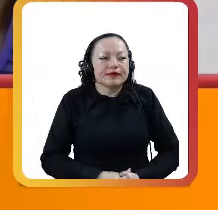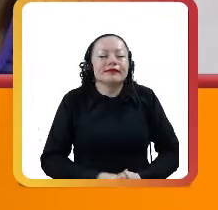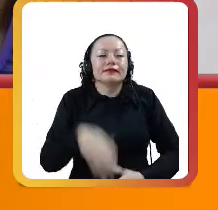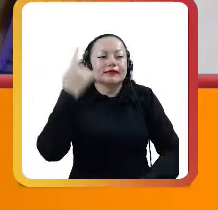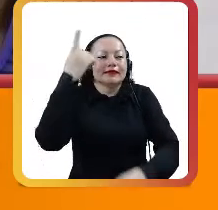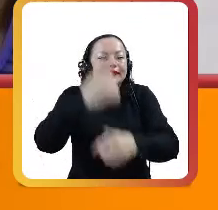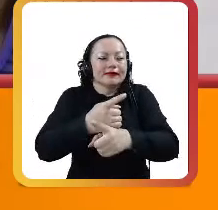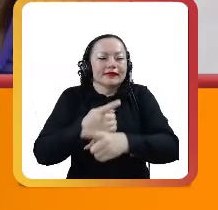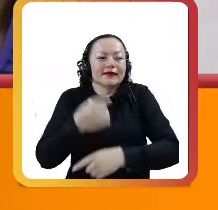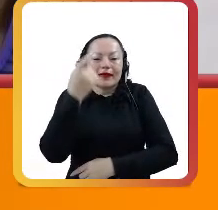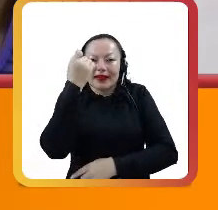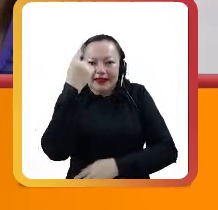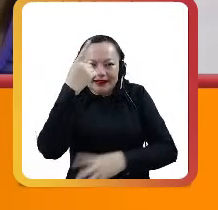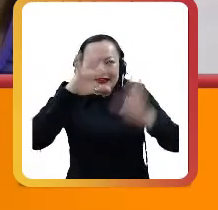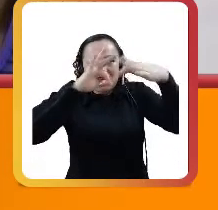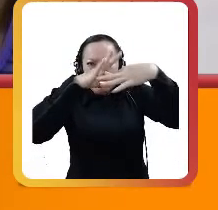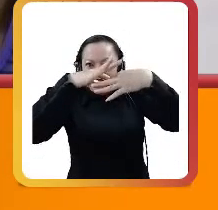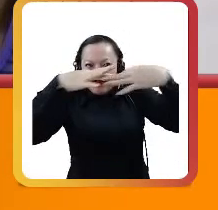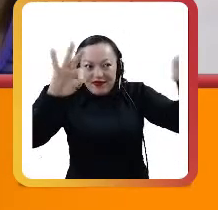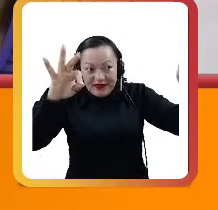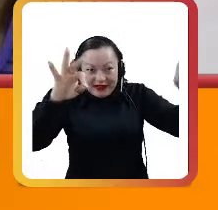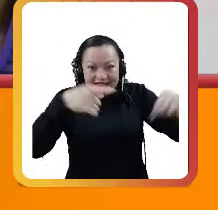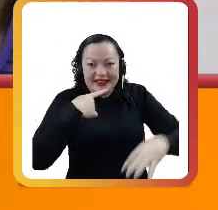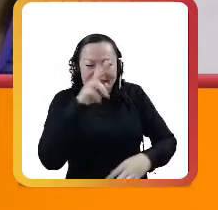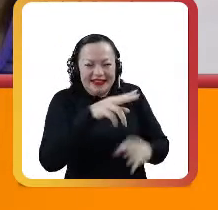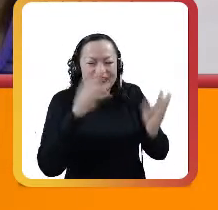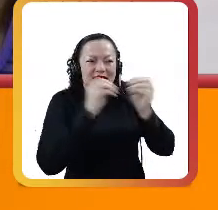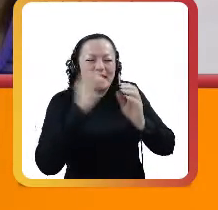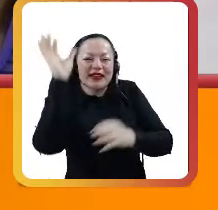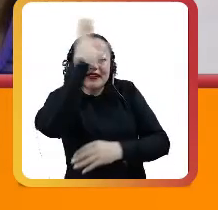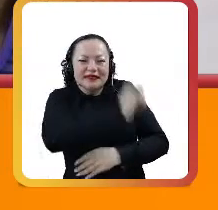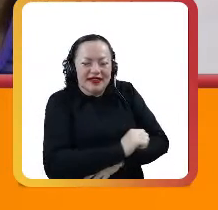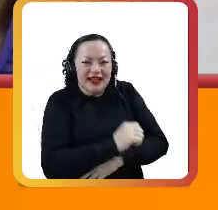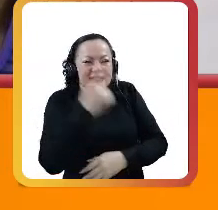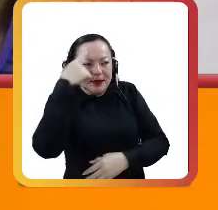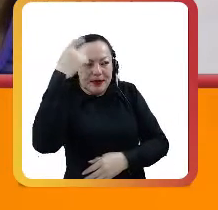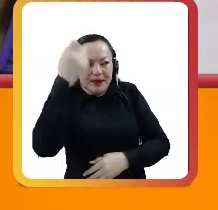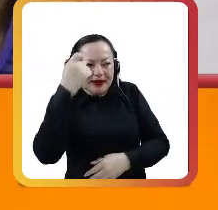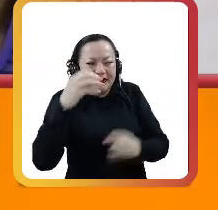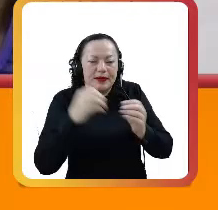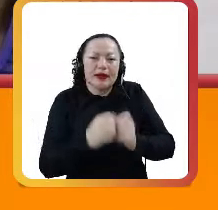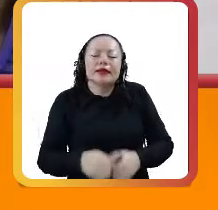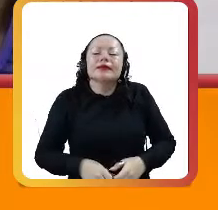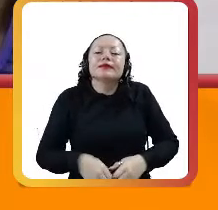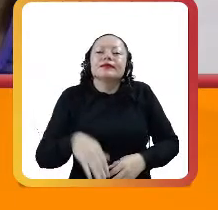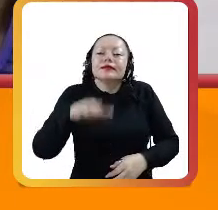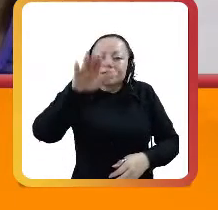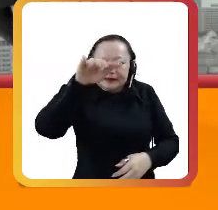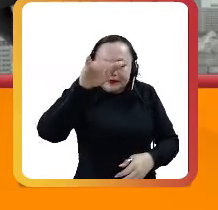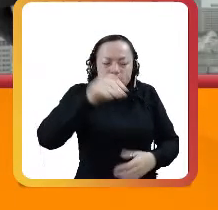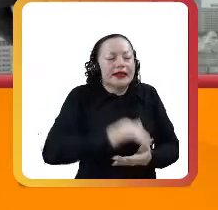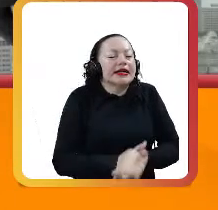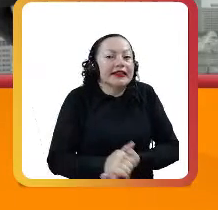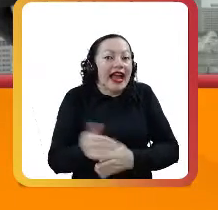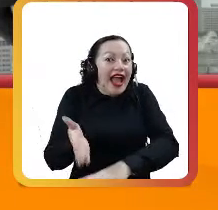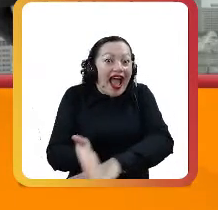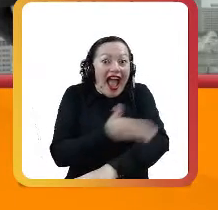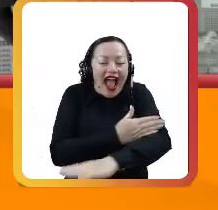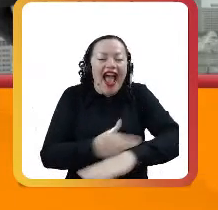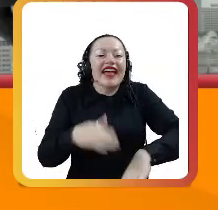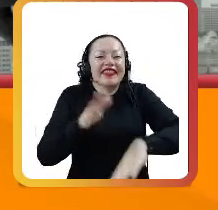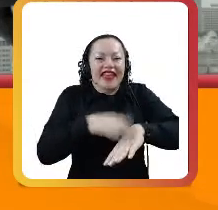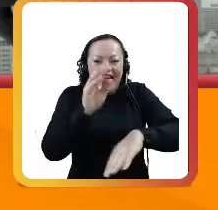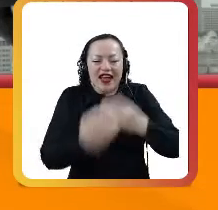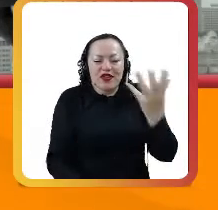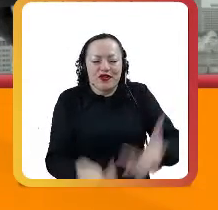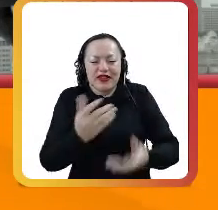Exacto, entonces ahí está la frasecita para que la tengan en cuenta. Muy bien, antes de que me regales la receta del pan de yucas,